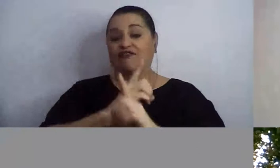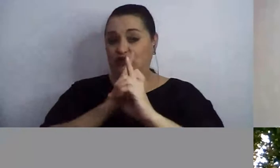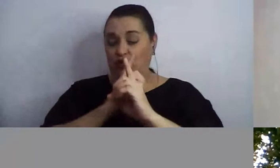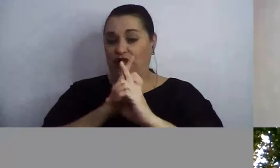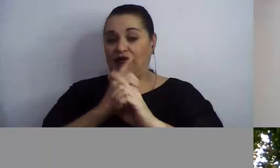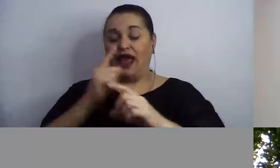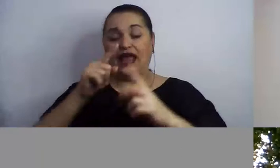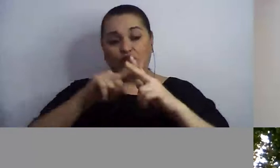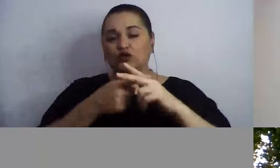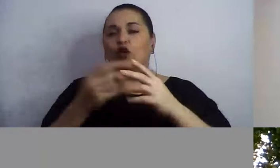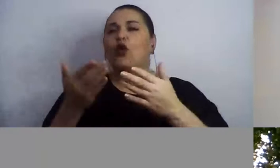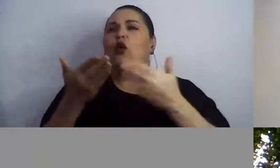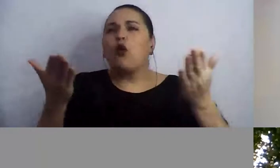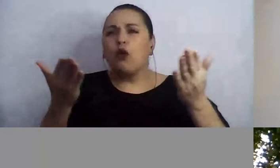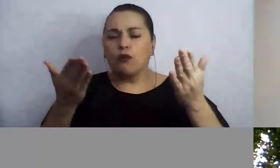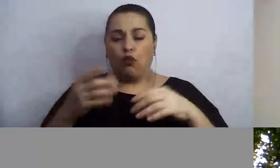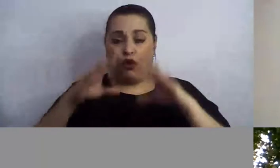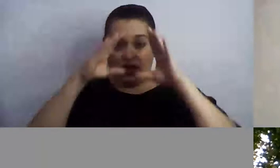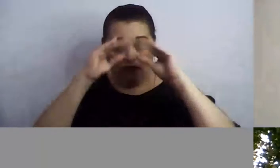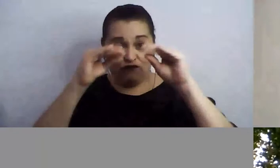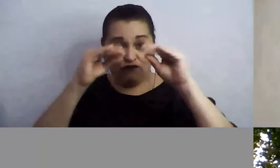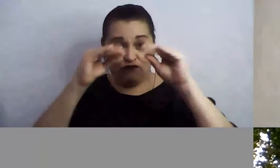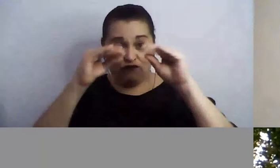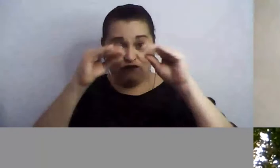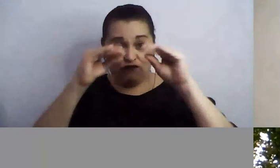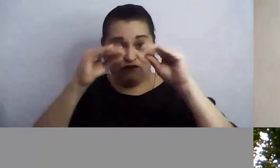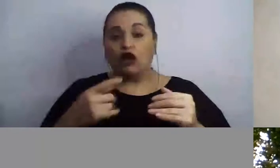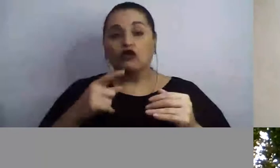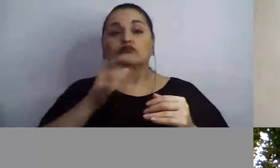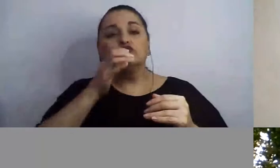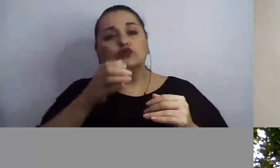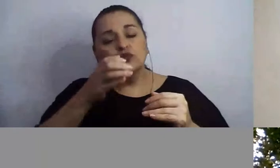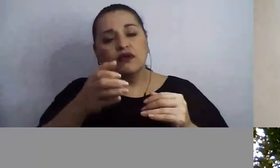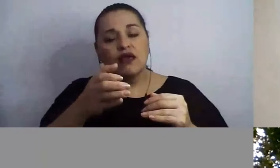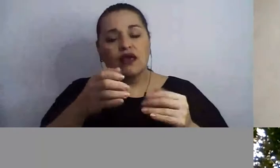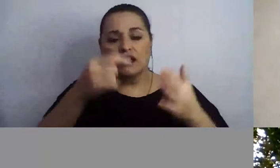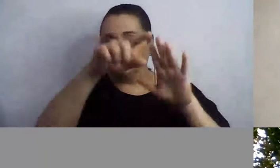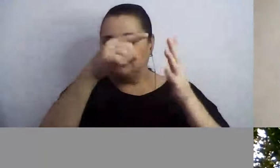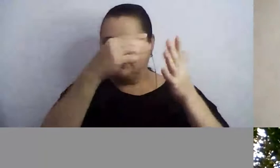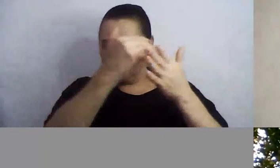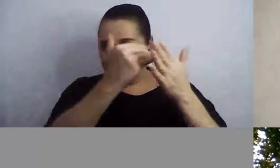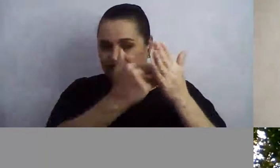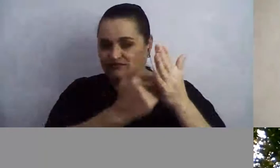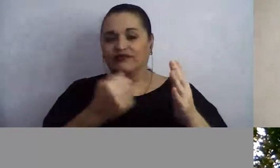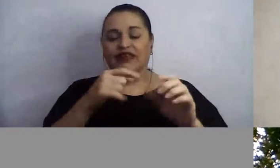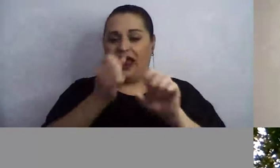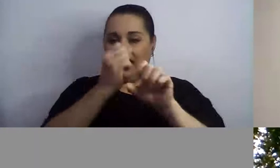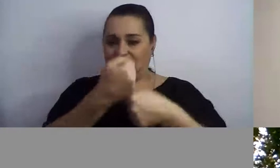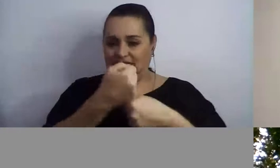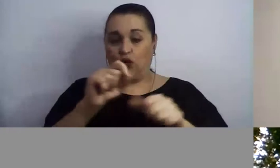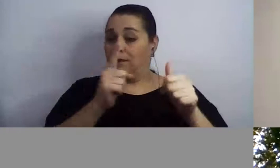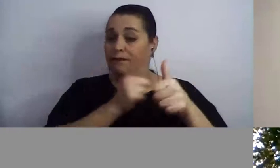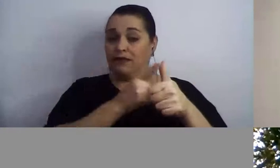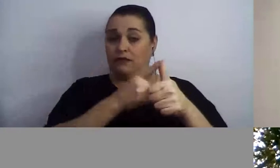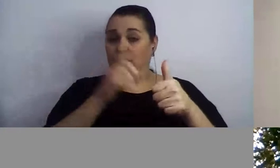un poco cómo el informe voluntario nos sugiere llevarlo a cabo. La primera forma es